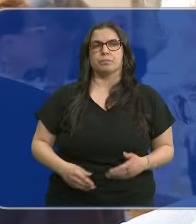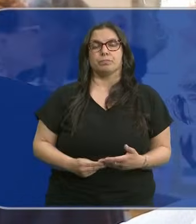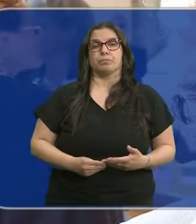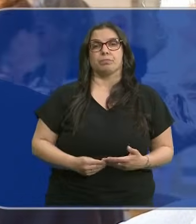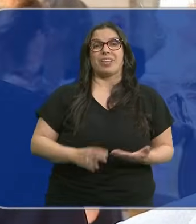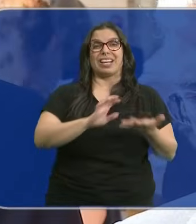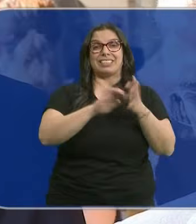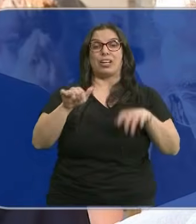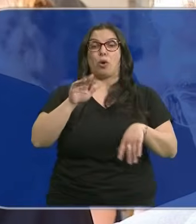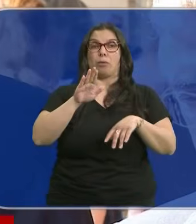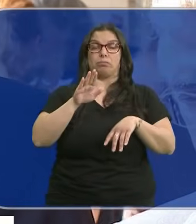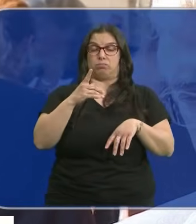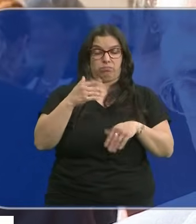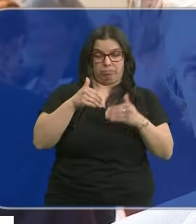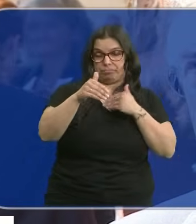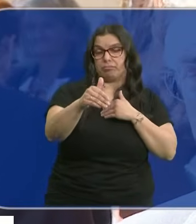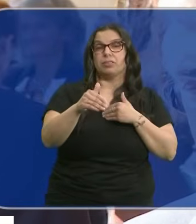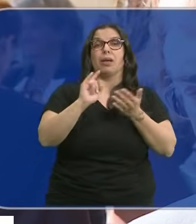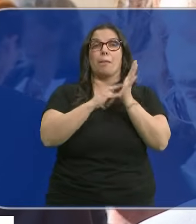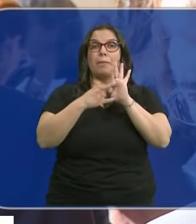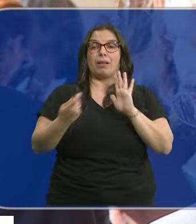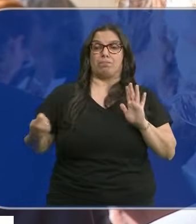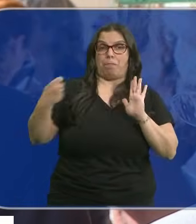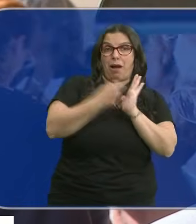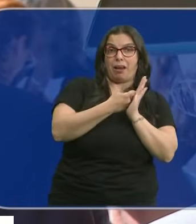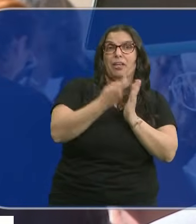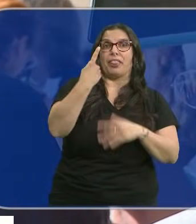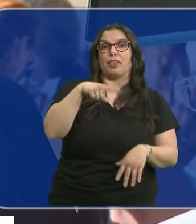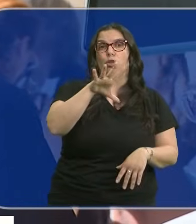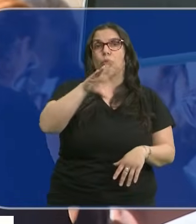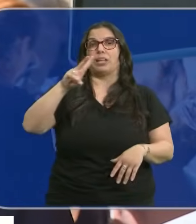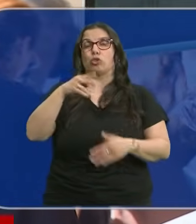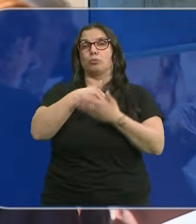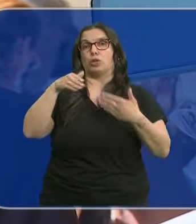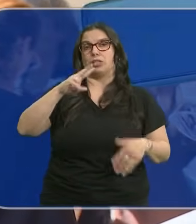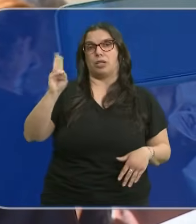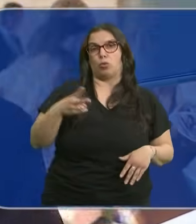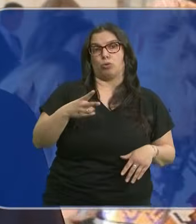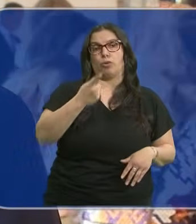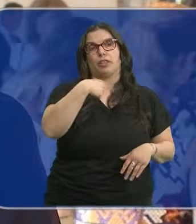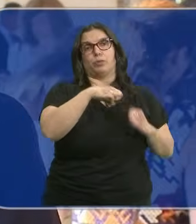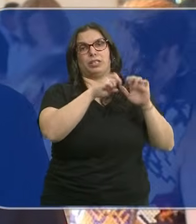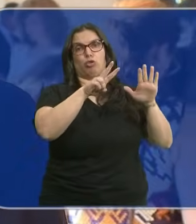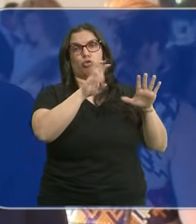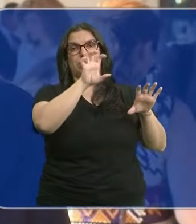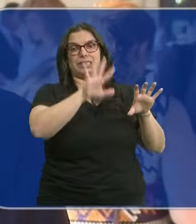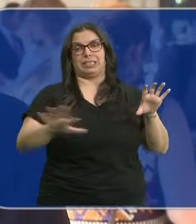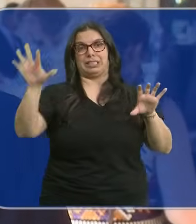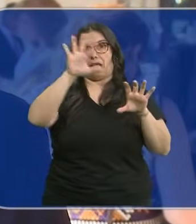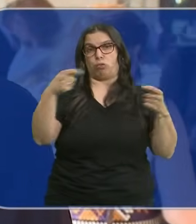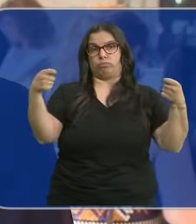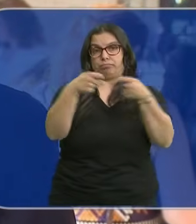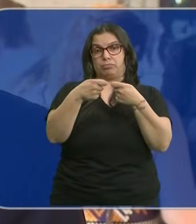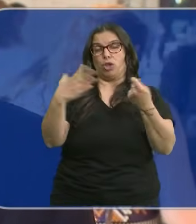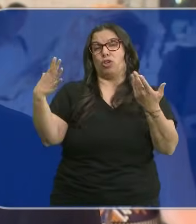Castilla y León tendrá que aportar en este plan 152 millones de euros y unos 228 el Estado. Las comunidades autónomas todas